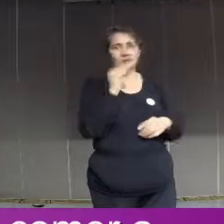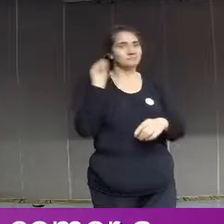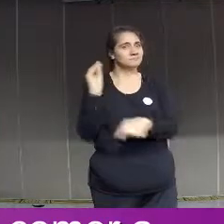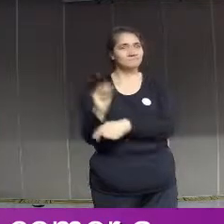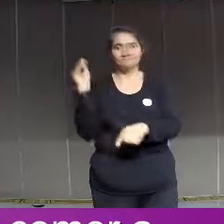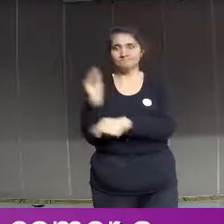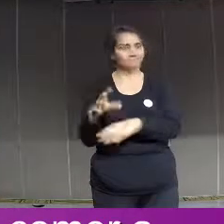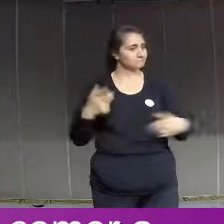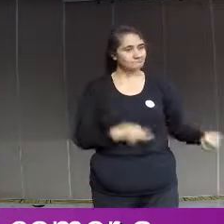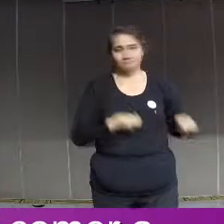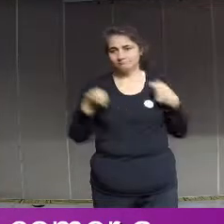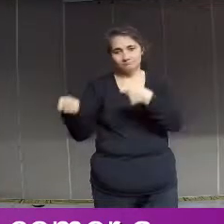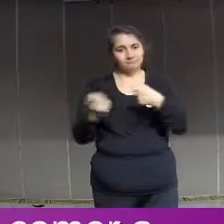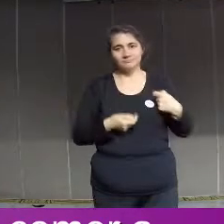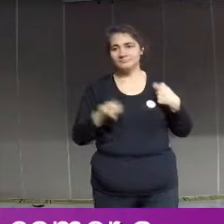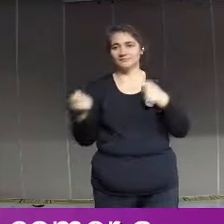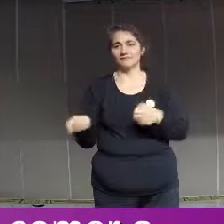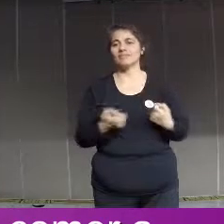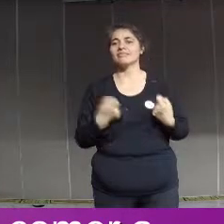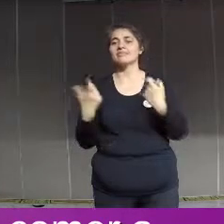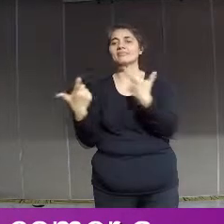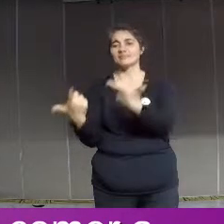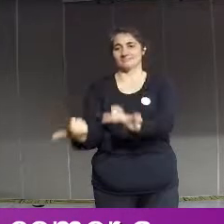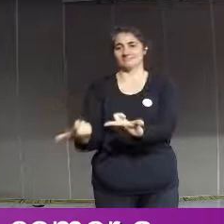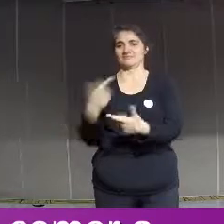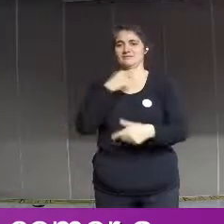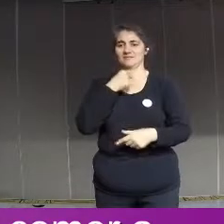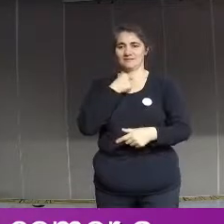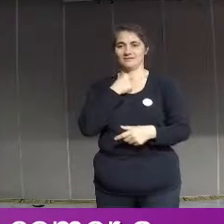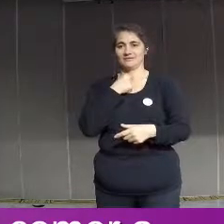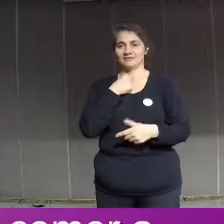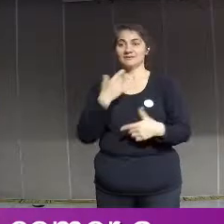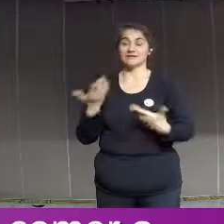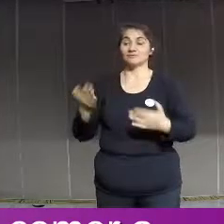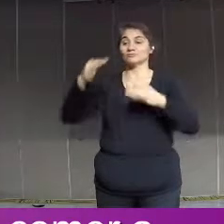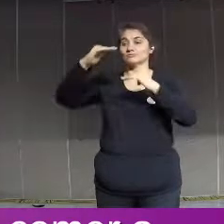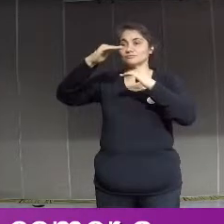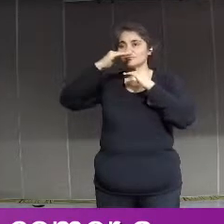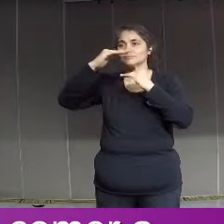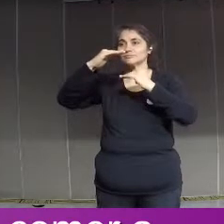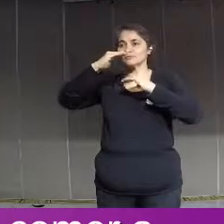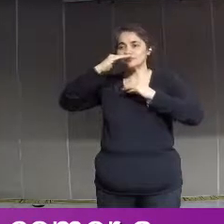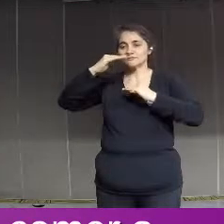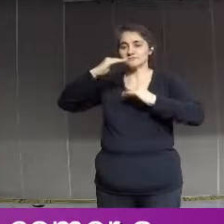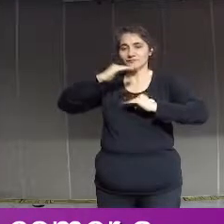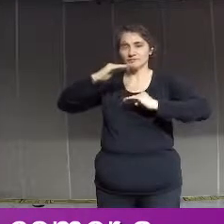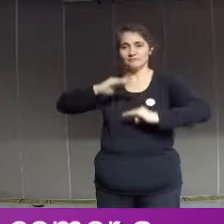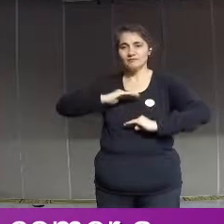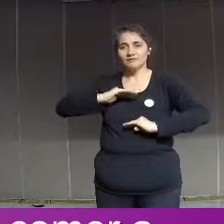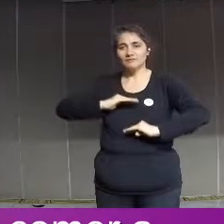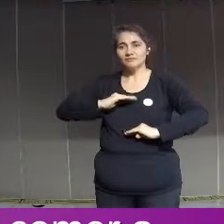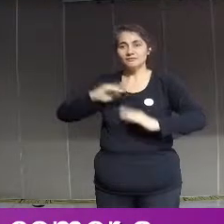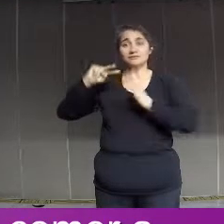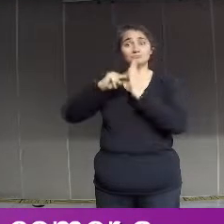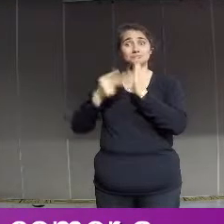un sufrimiento muchas veces para los chicos, seguir sosteniendo una alimentación por vía oral que no les